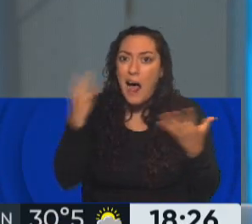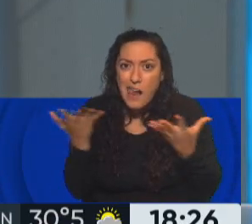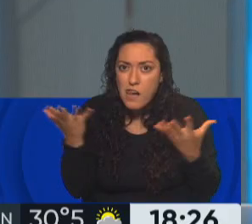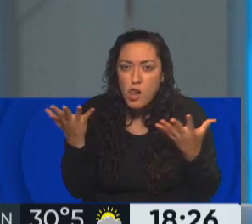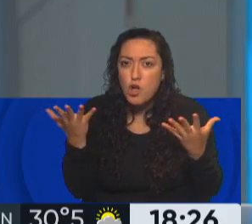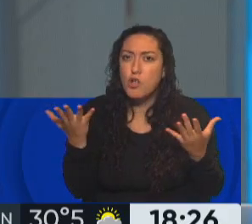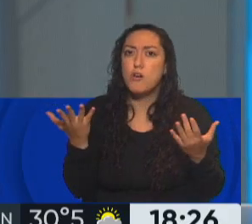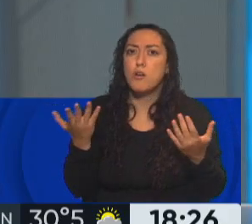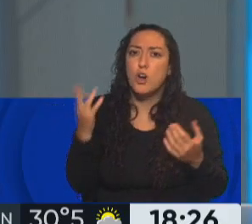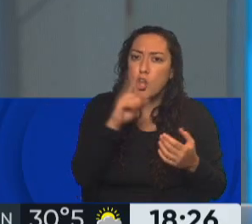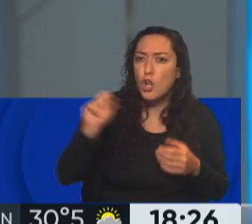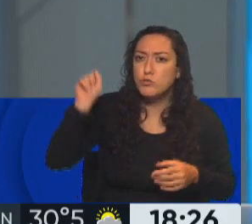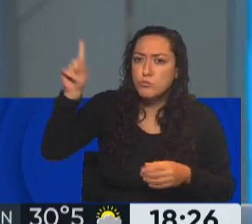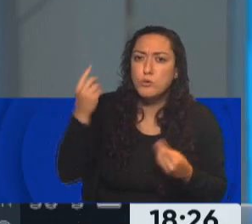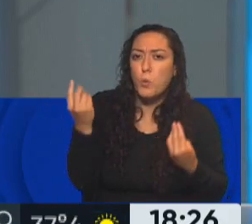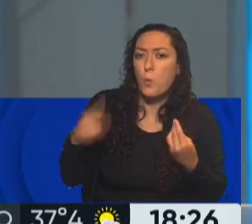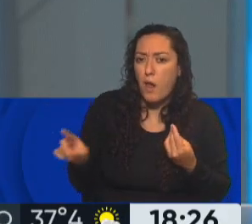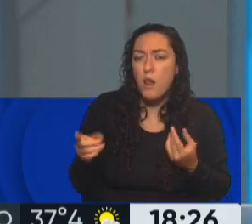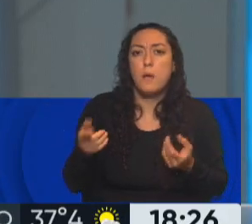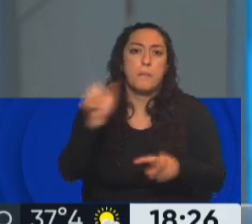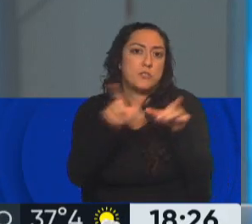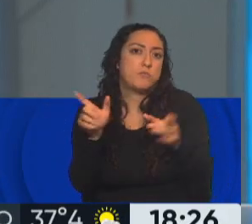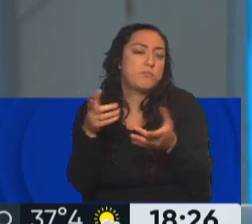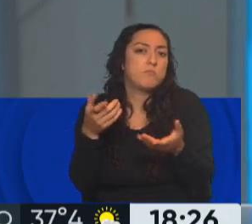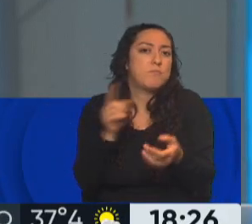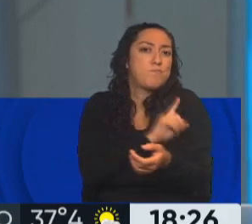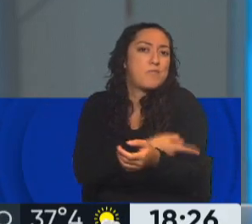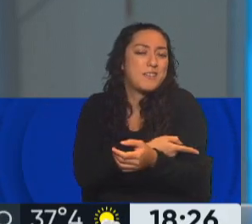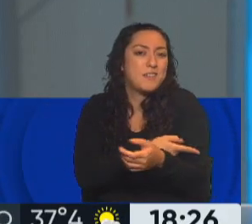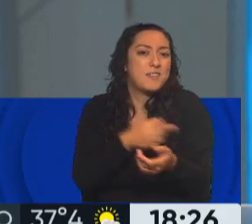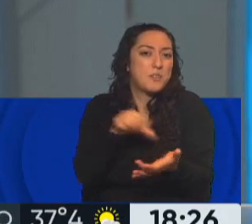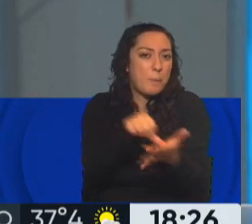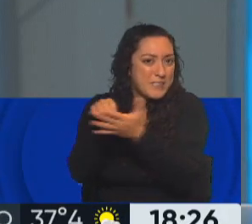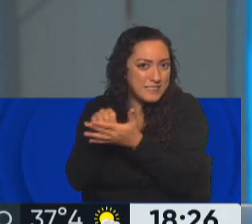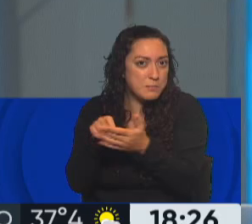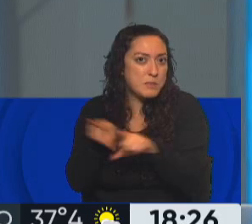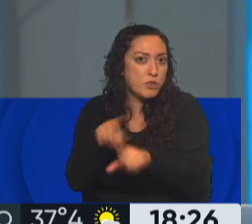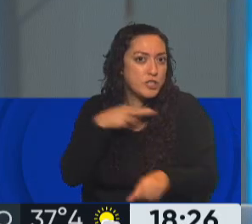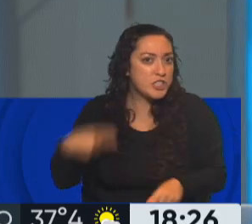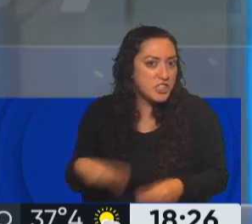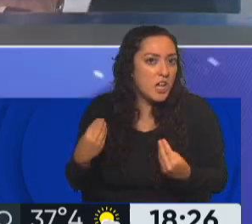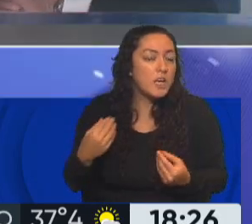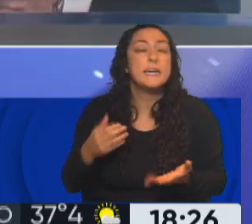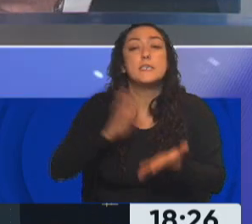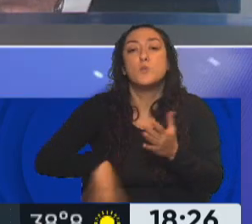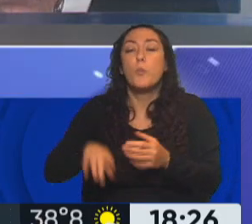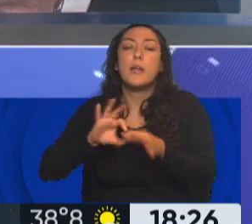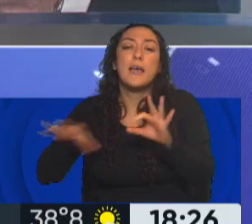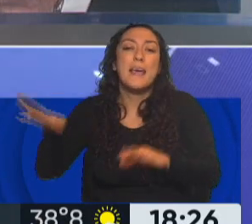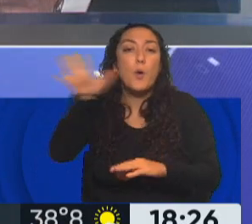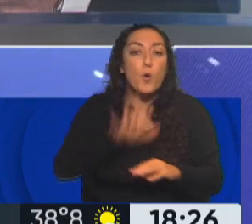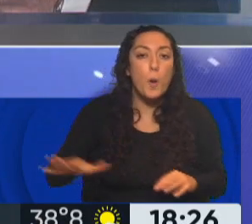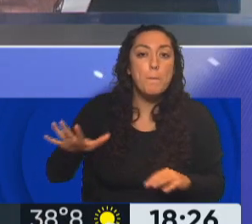pasar, sobre todo sosteniendo esto, ¿no? Entre los que cuentan, bueno, una potencia como China. Bueno, en relación con Europa, yo creo que